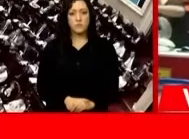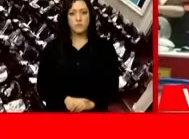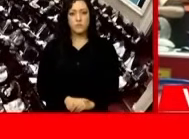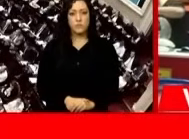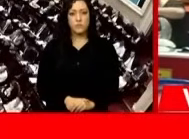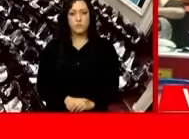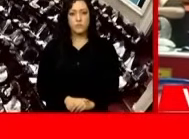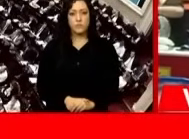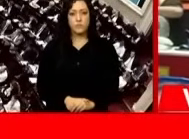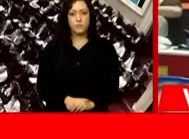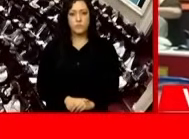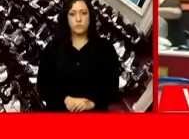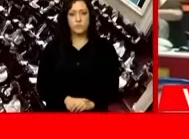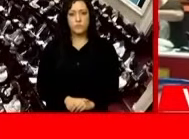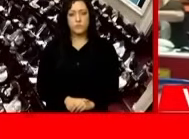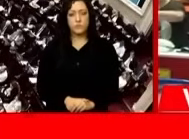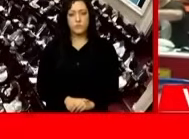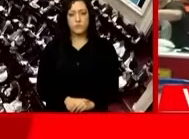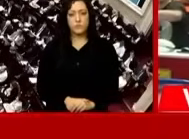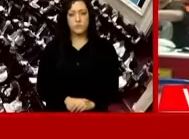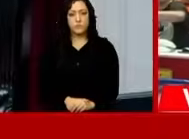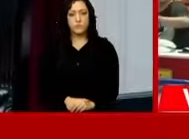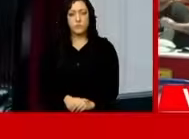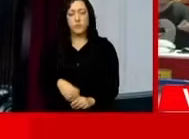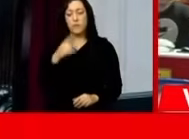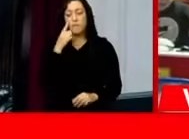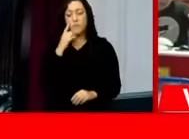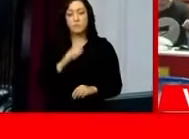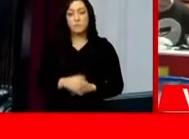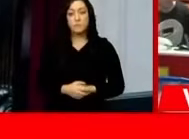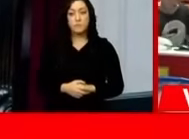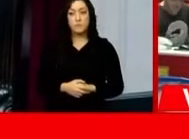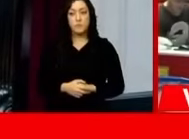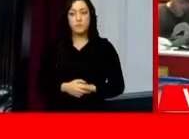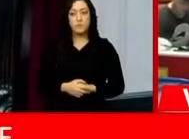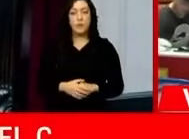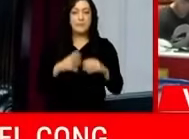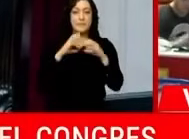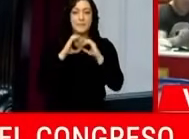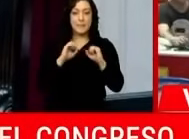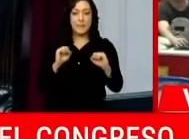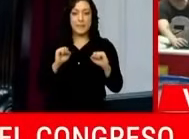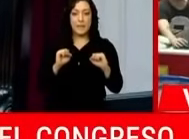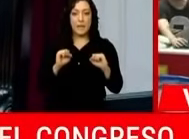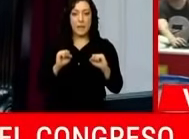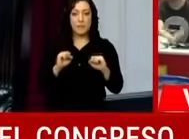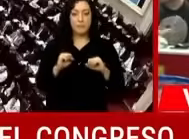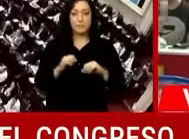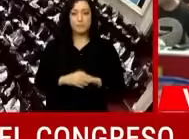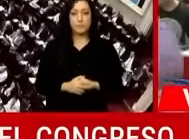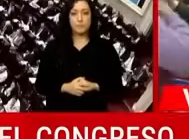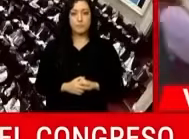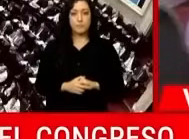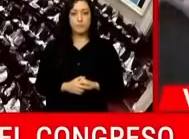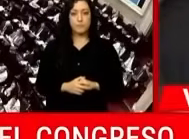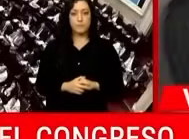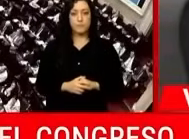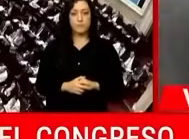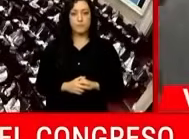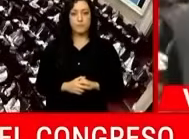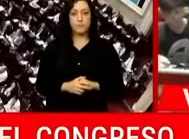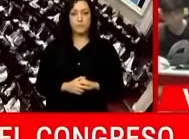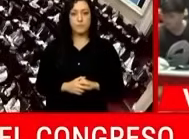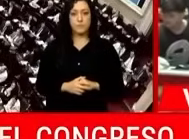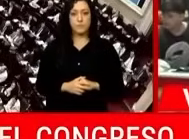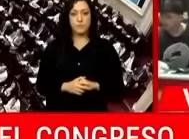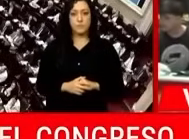esto que armó el DIRE porque muestra que la vida en la Argentina, por supuesto, continúa. Ahora voy a ir con Fabián Rubino a un mercado en Morón.